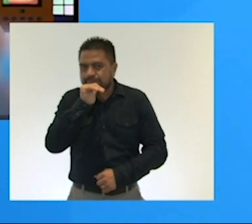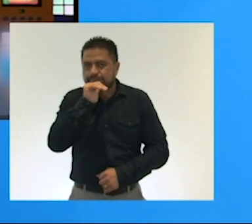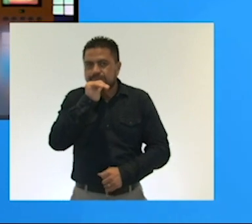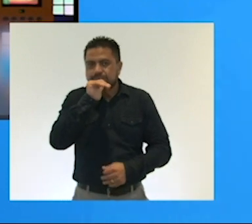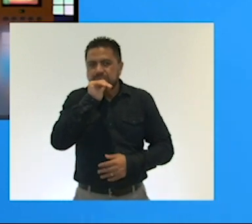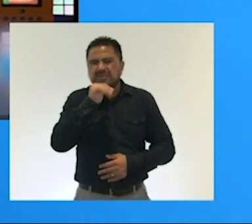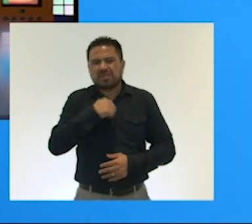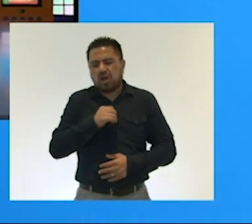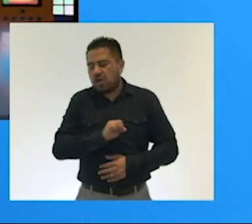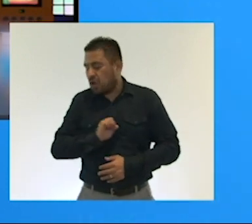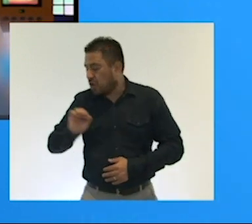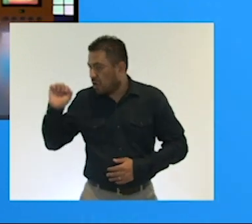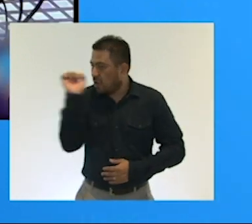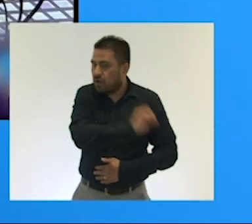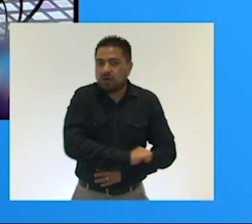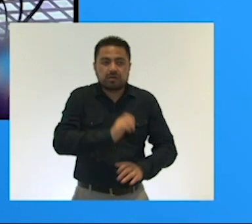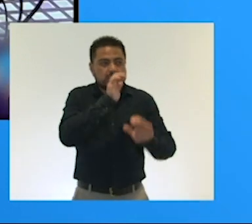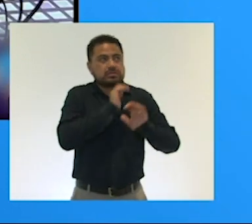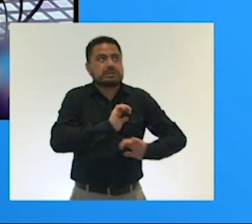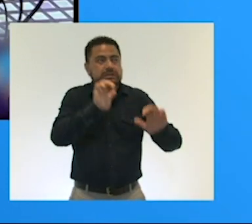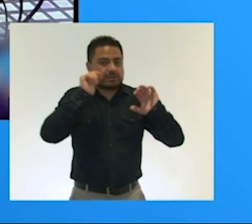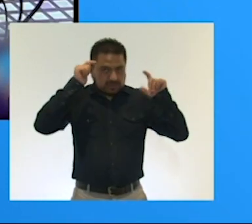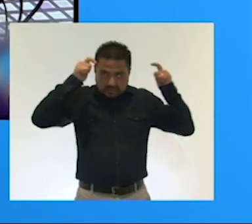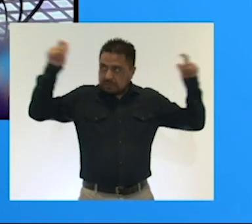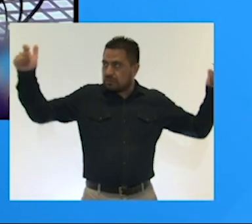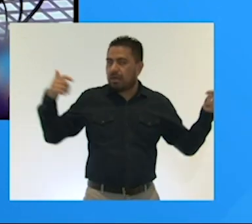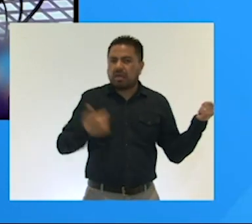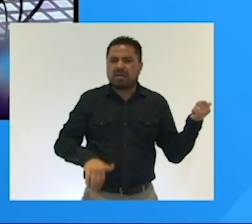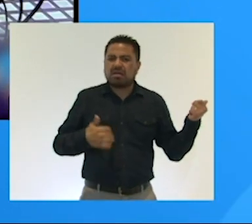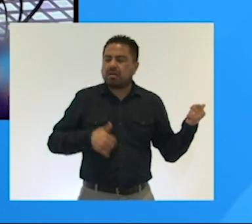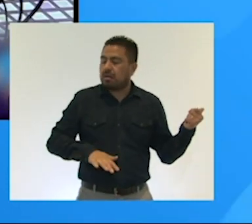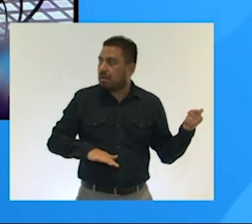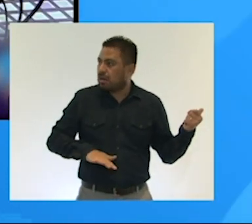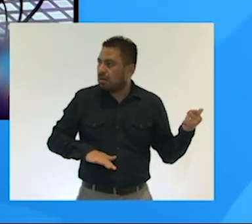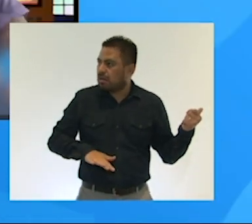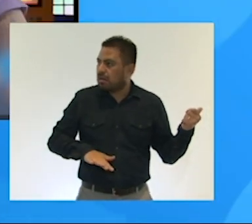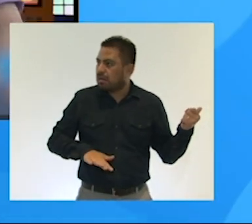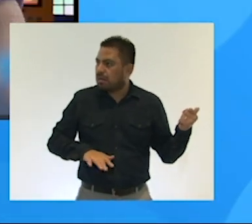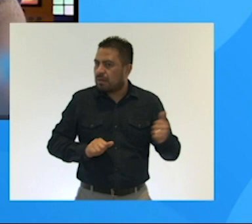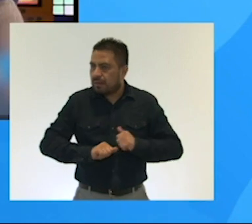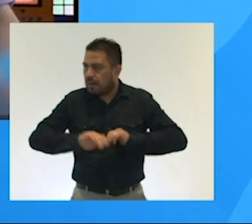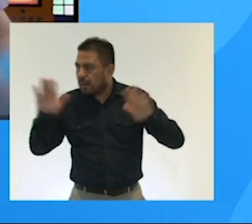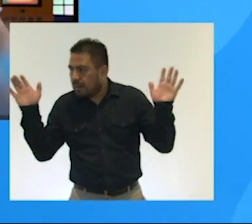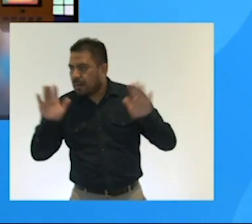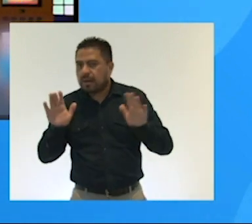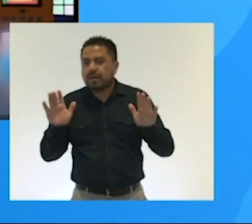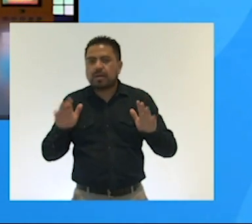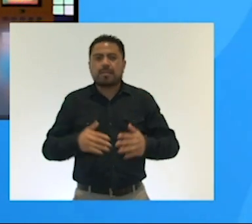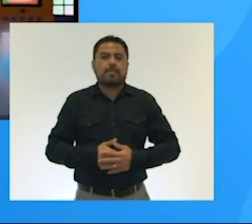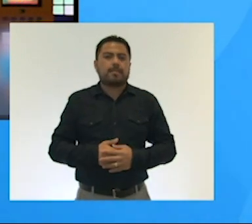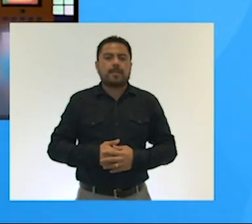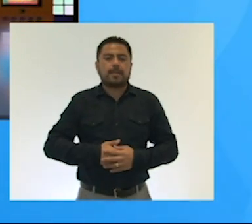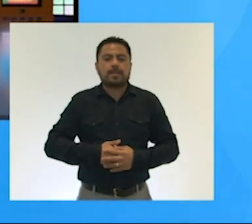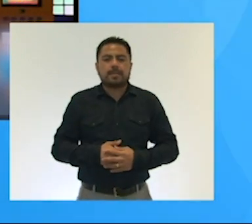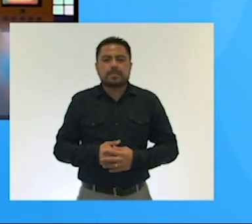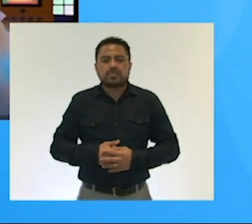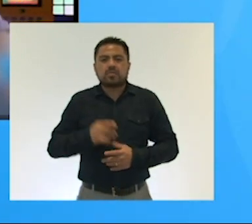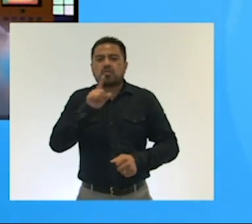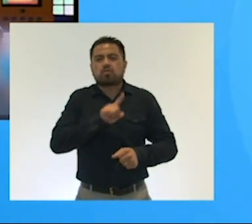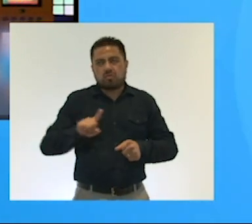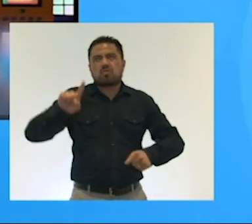¡Ay, yo odio la música de mariachi! ¡Wow! No me esperaba eso, Staff. Ay, un